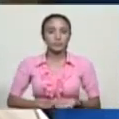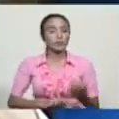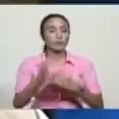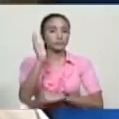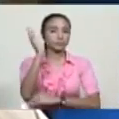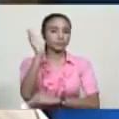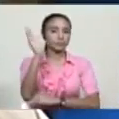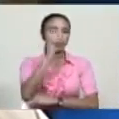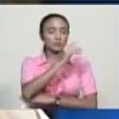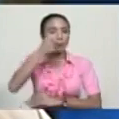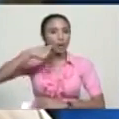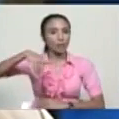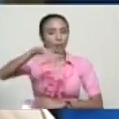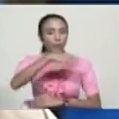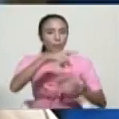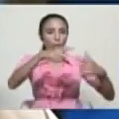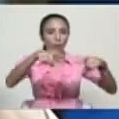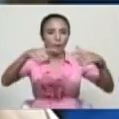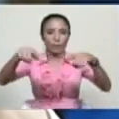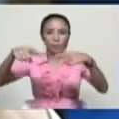asambleas populares de diversos signos